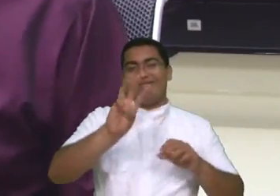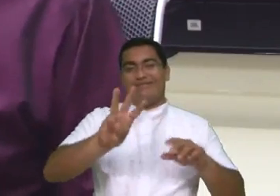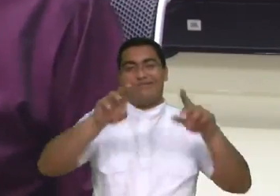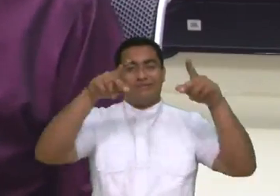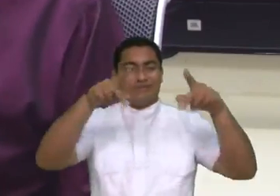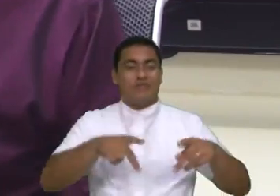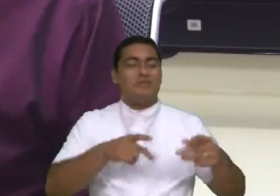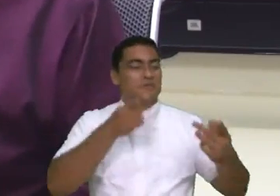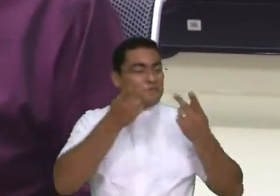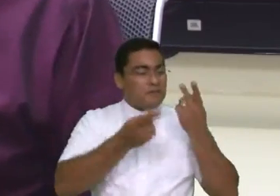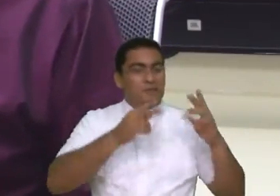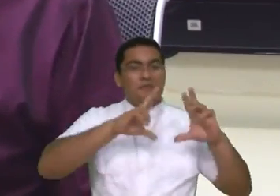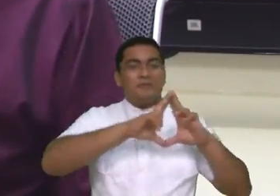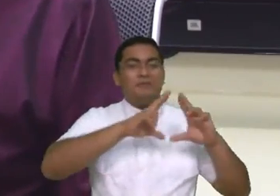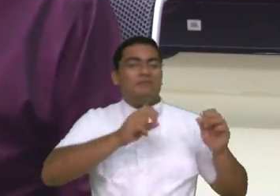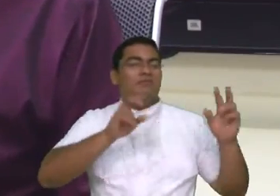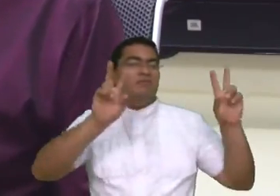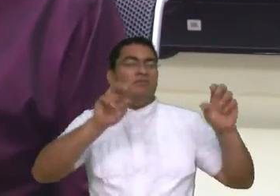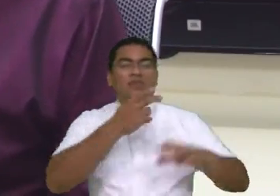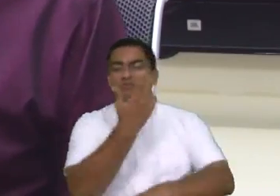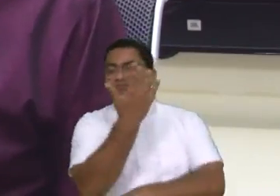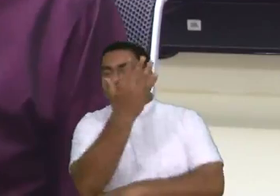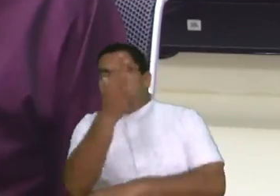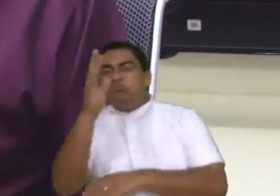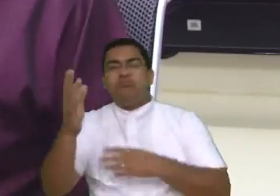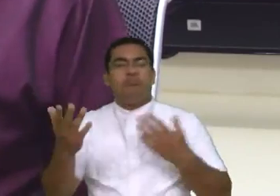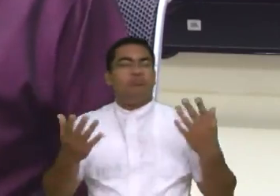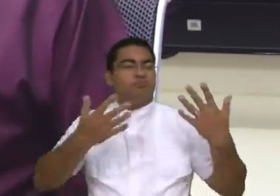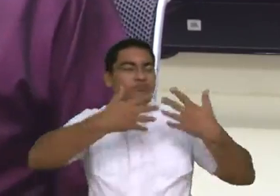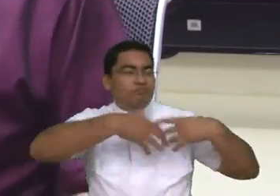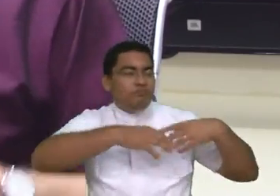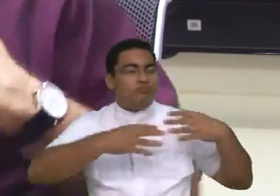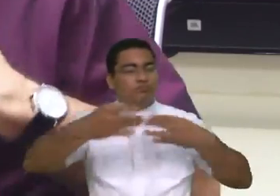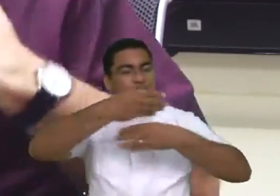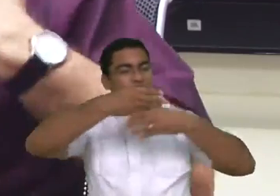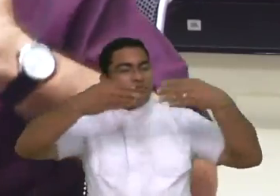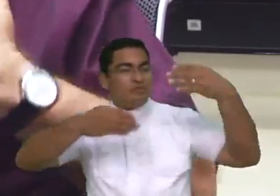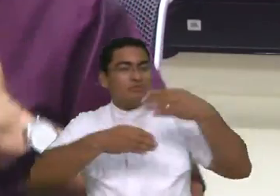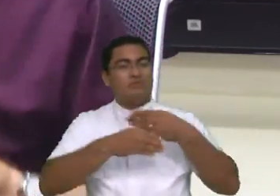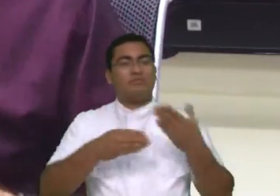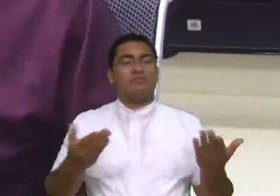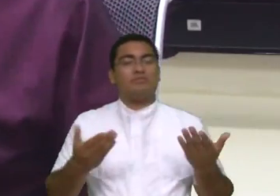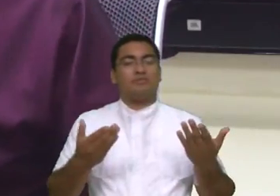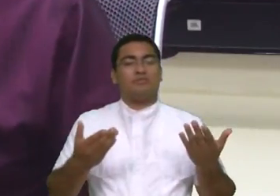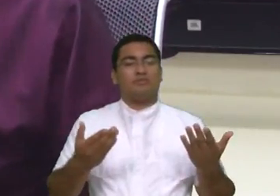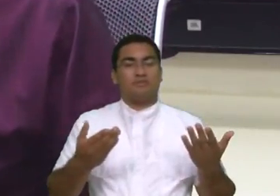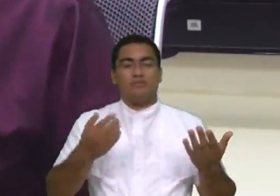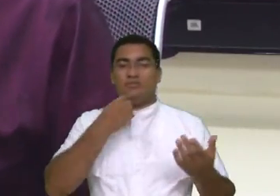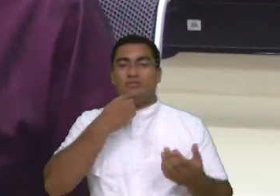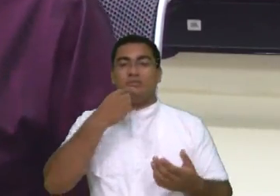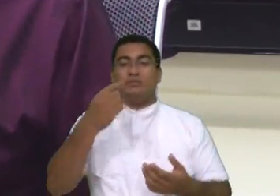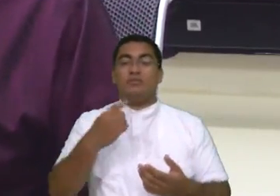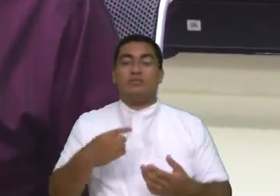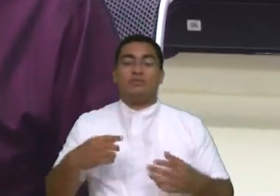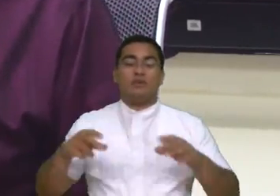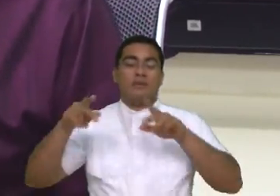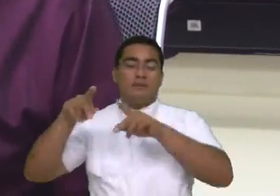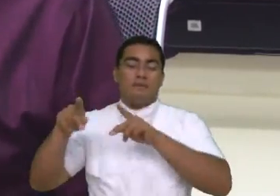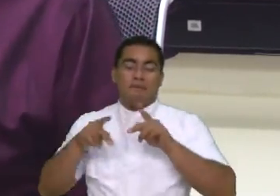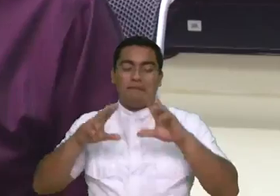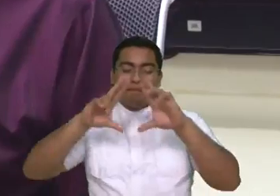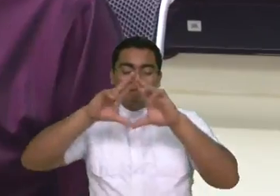parte financiera, en la parte ambiental, en la parte técnica, que están con la contraparte del personal